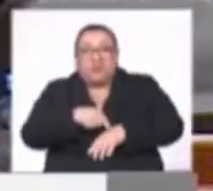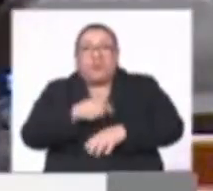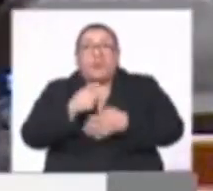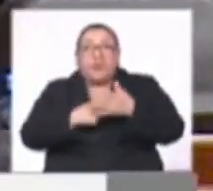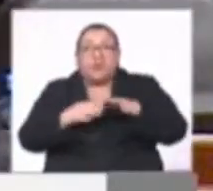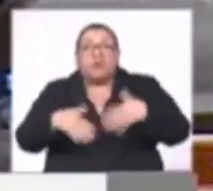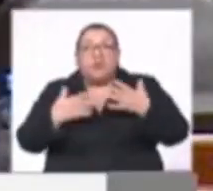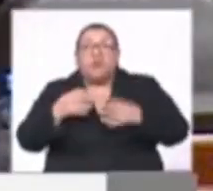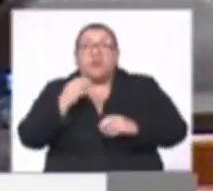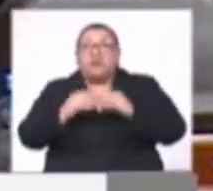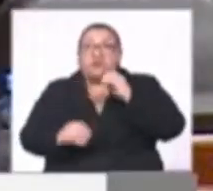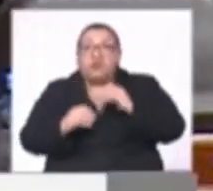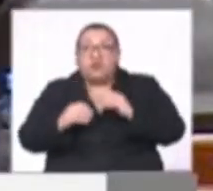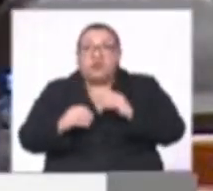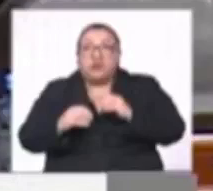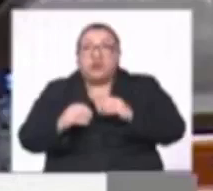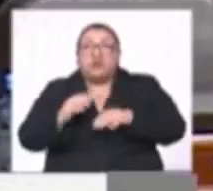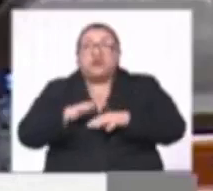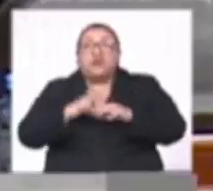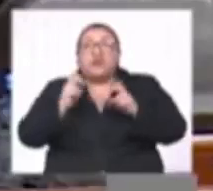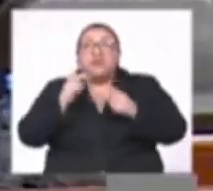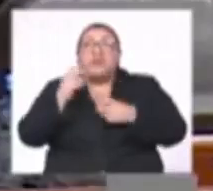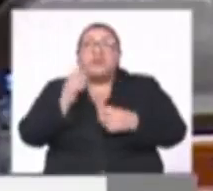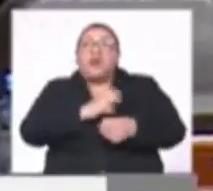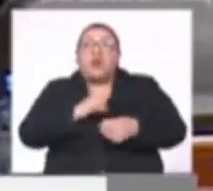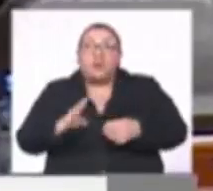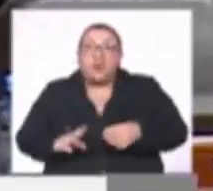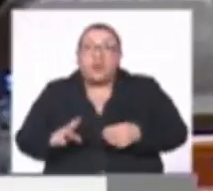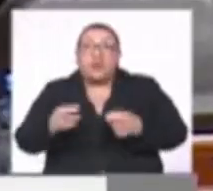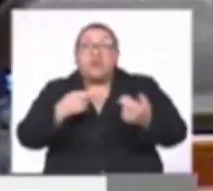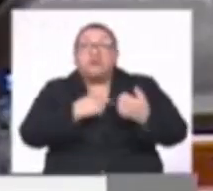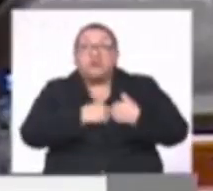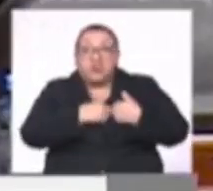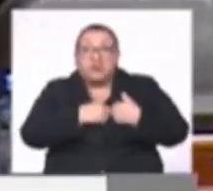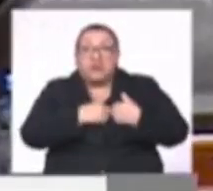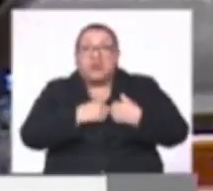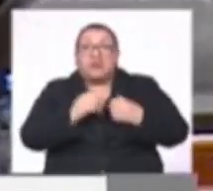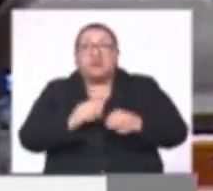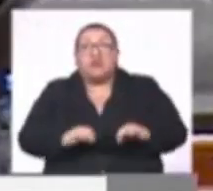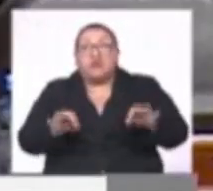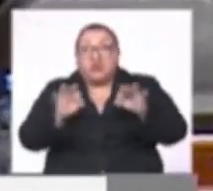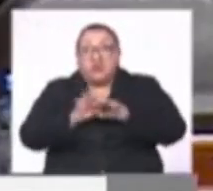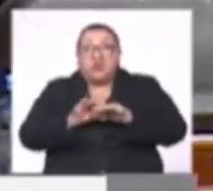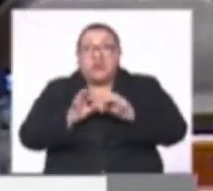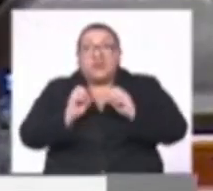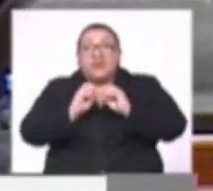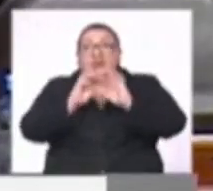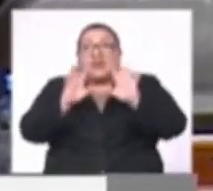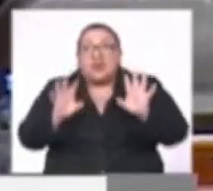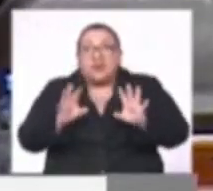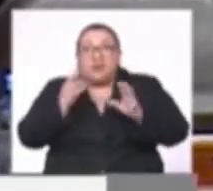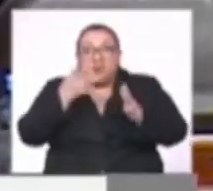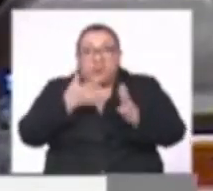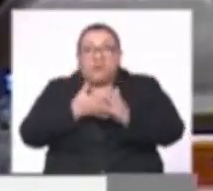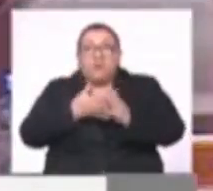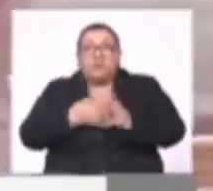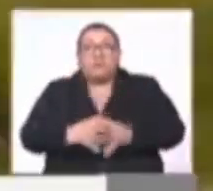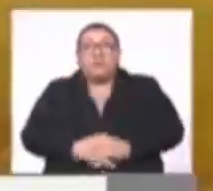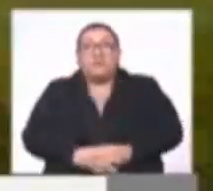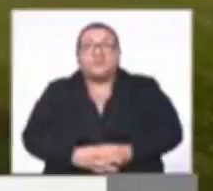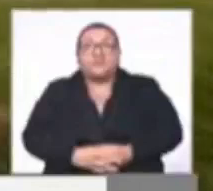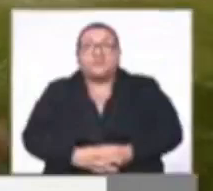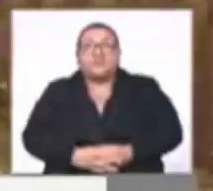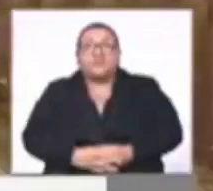acciones articuladas entre los tres niveles de gobierno y con competencias y responsabilidades claramente definidas y